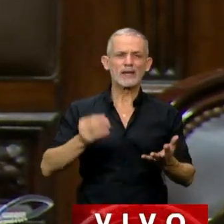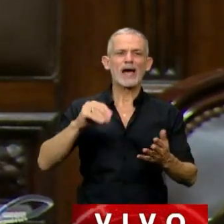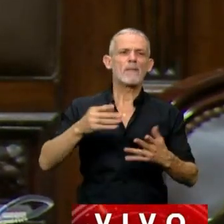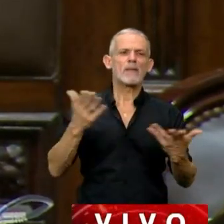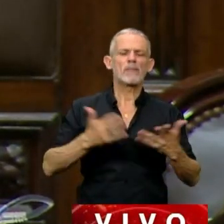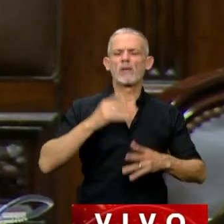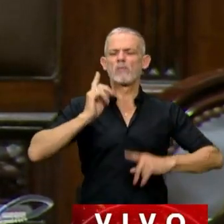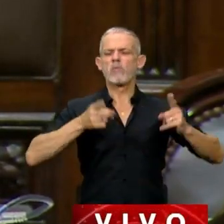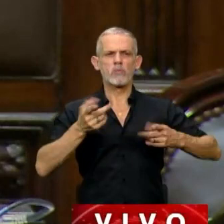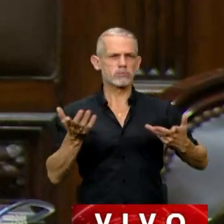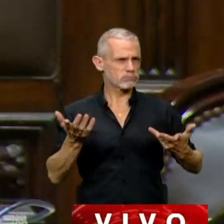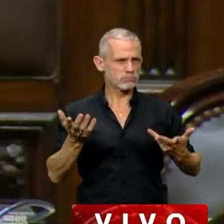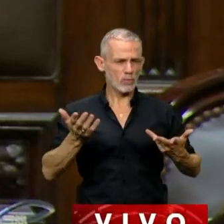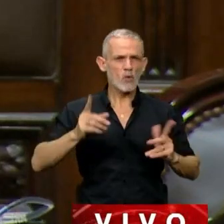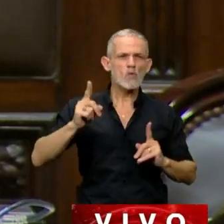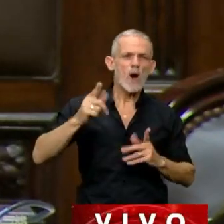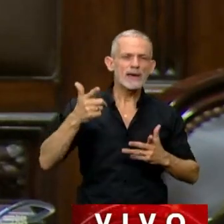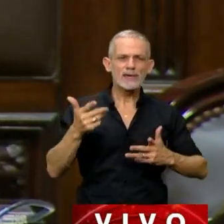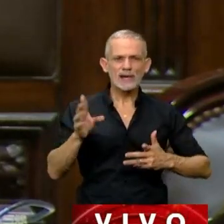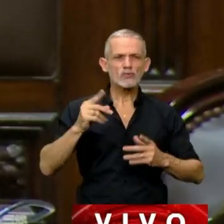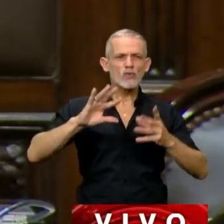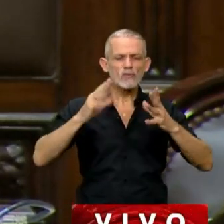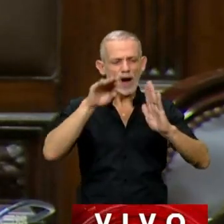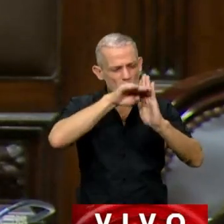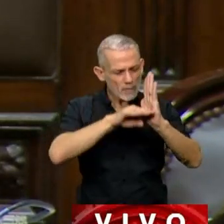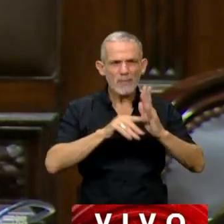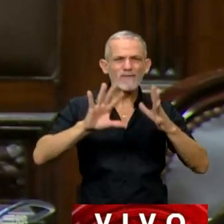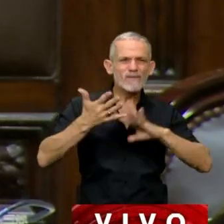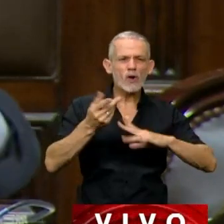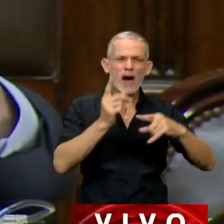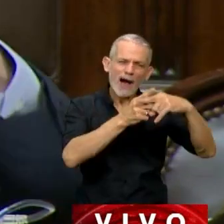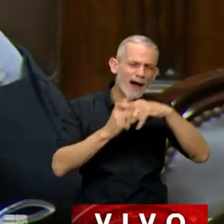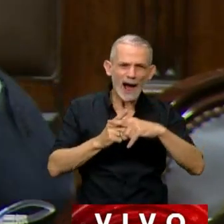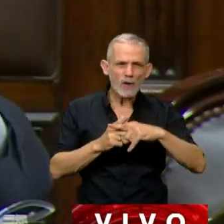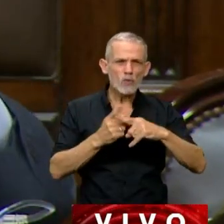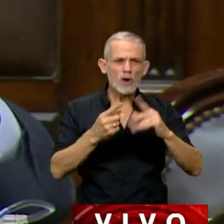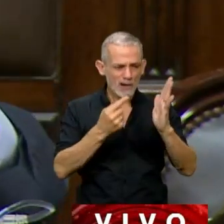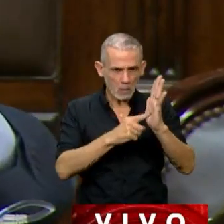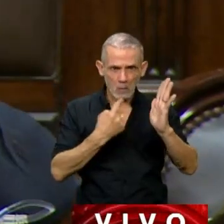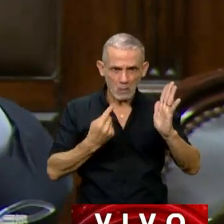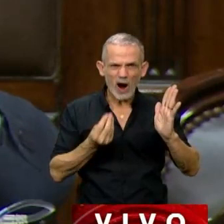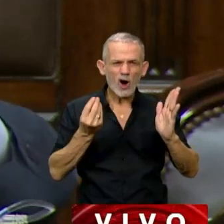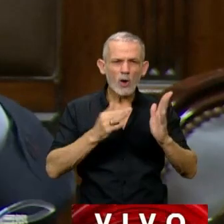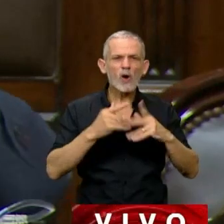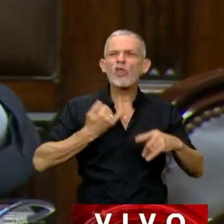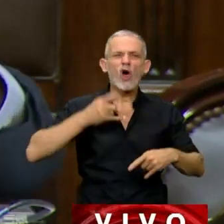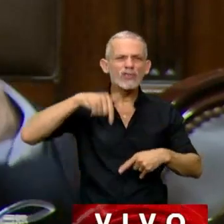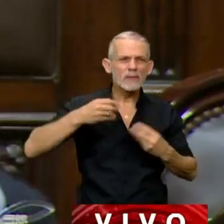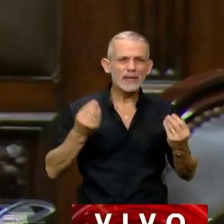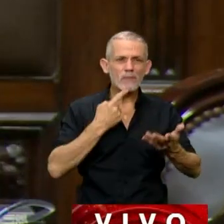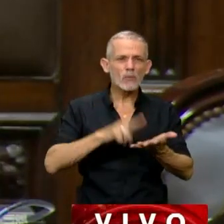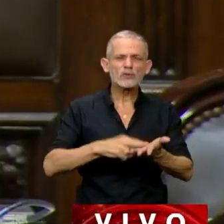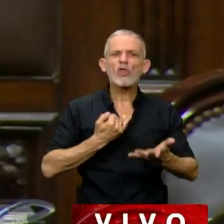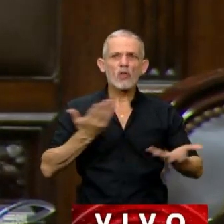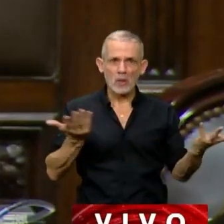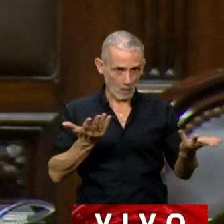son arbitrarios. No hay ninguna fórmula, ningún cálculo que especifique cómo, de dónde sale ese